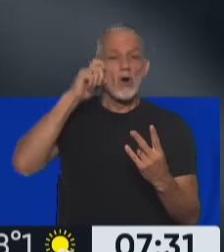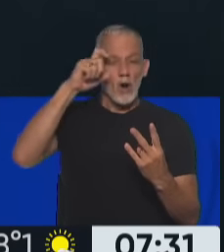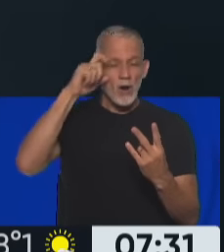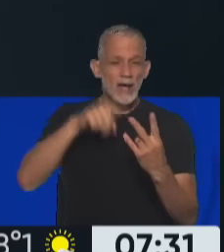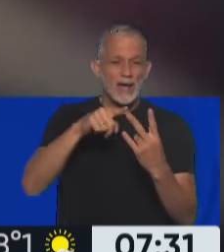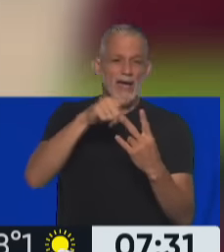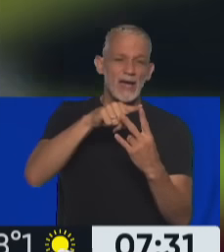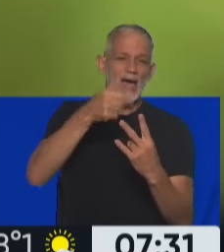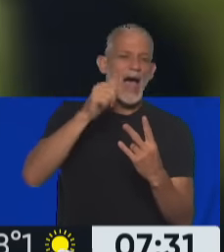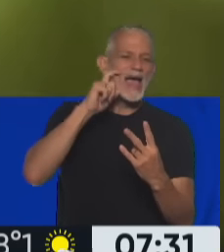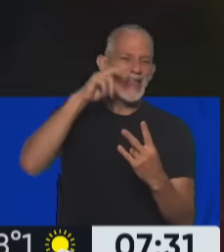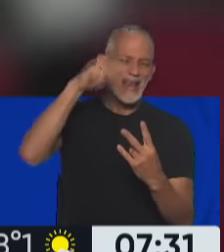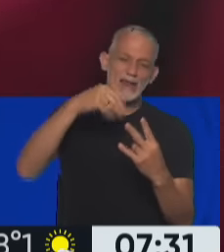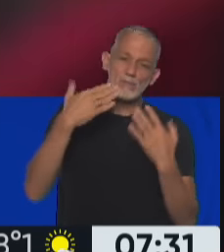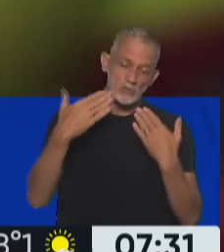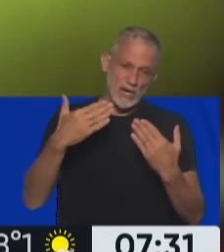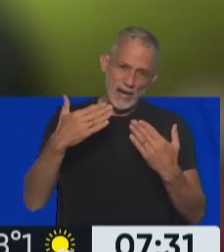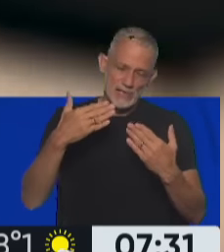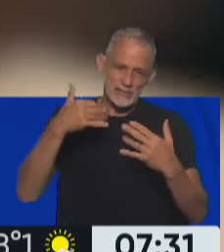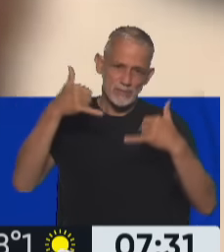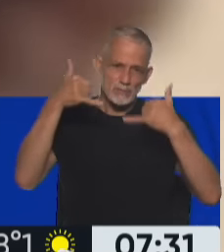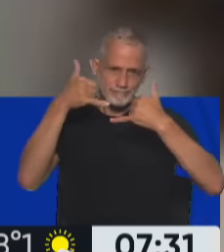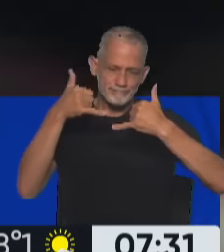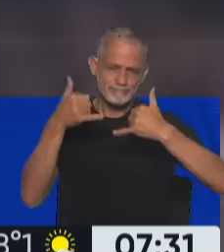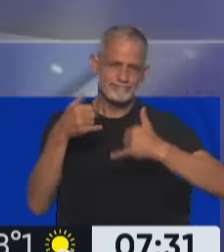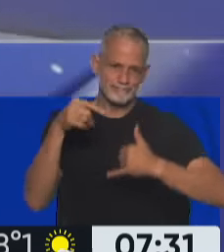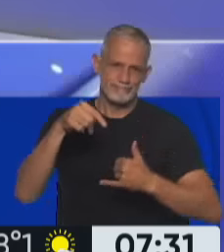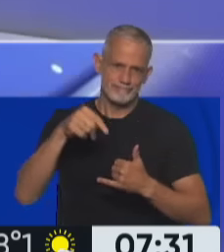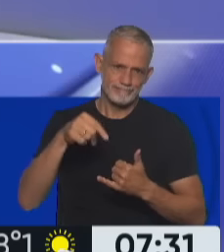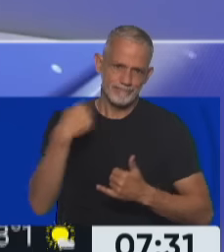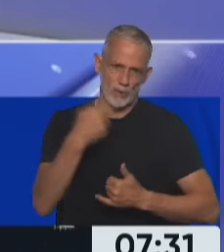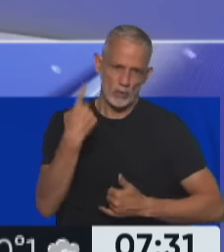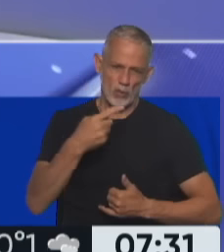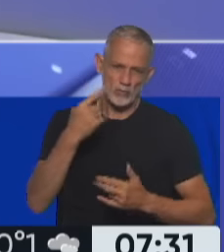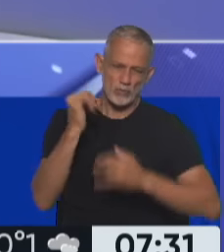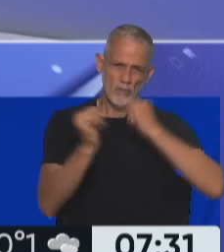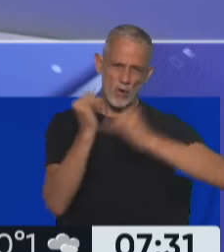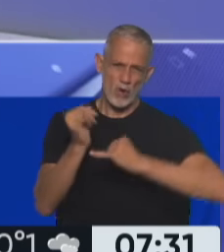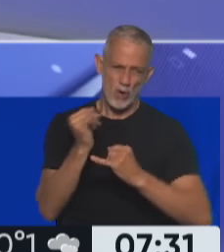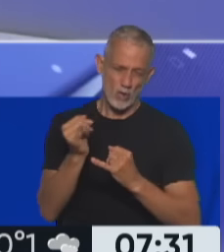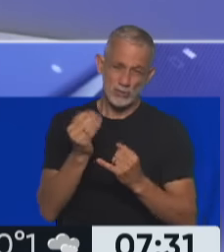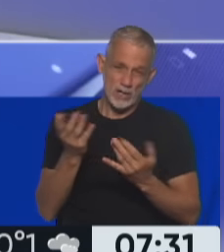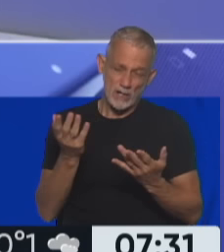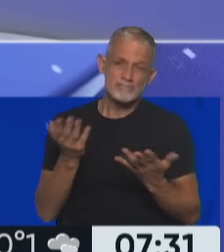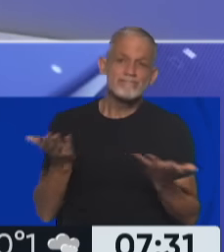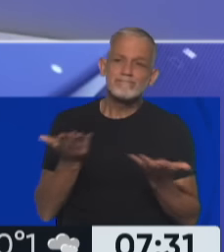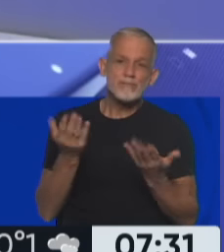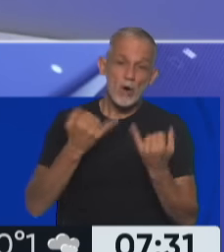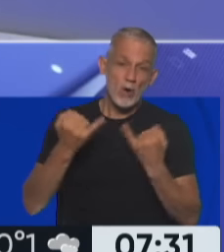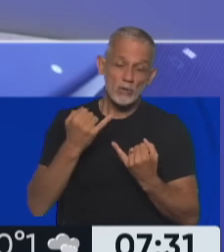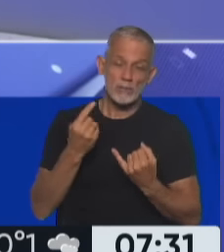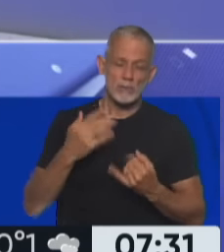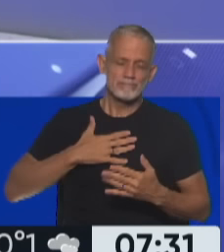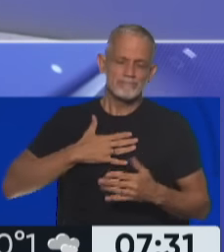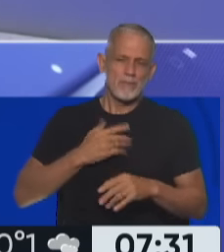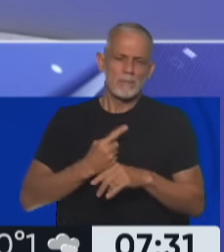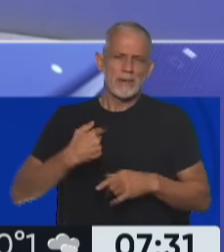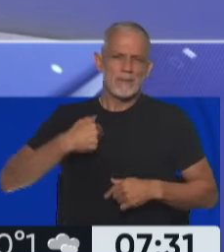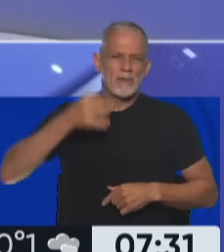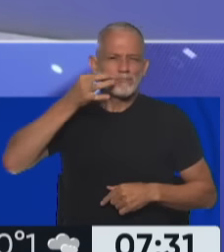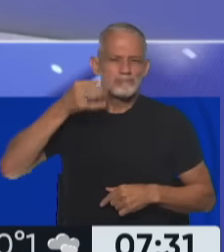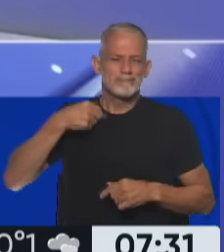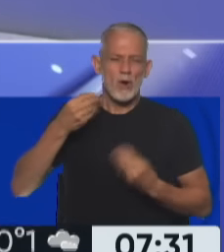Jorge y Ailén, les agradecemos mucho por esta comunicación telefónica, por habernos contado, como decimos siempre, en primera persona, esta